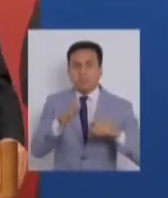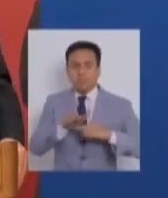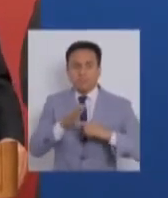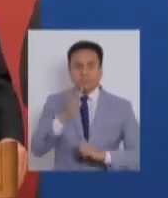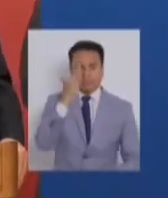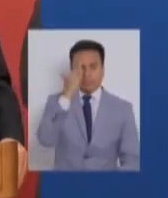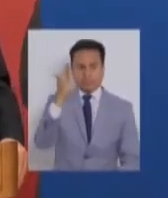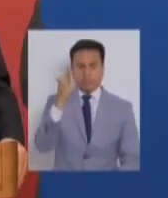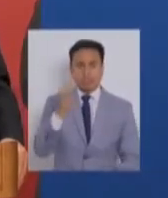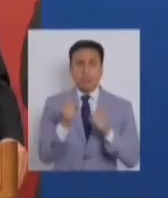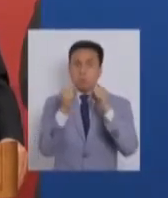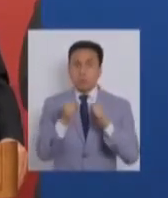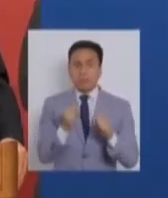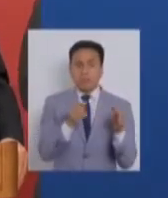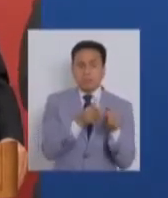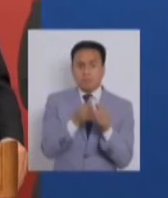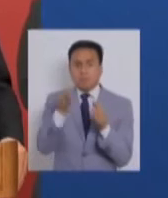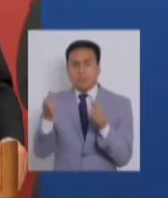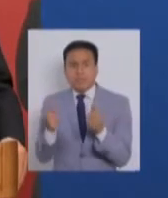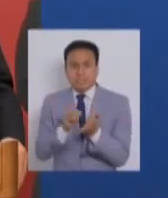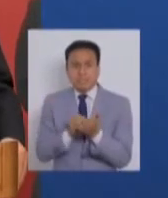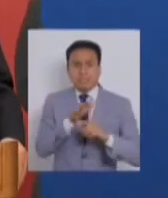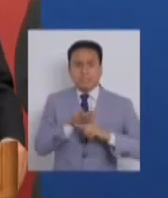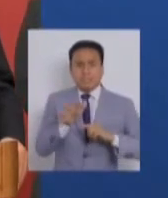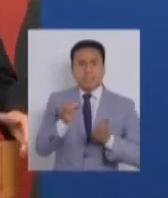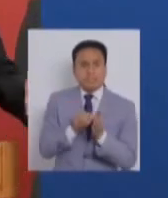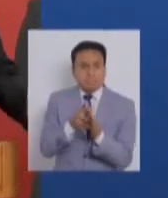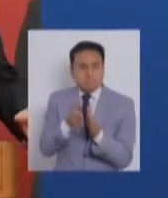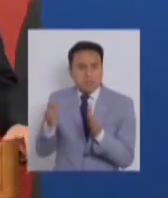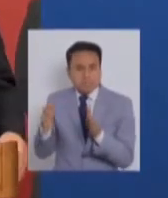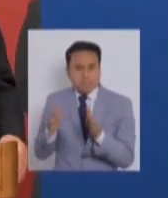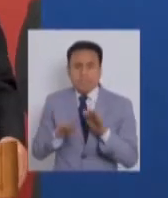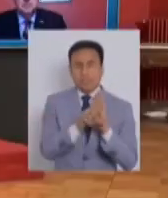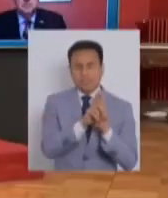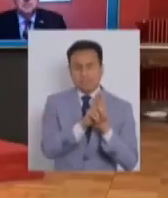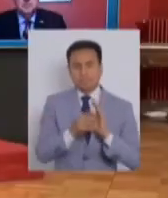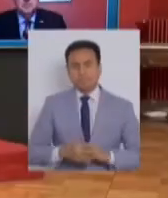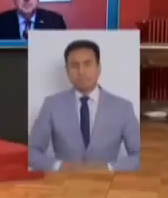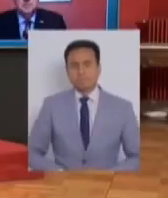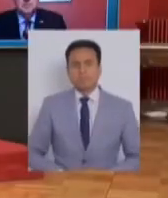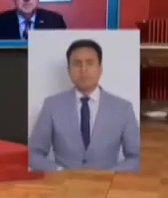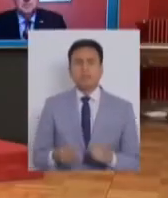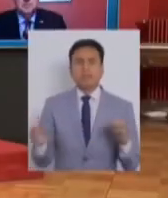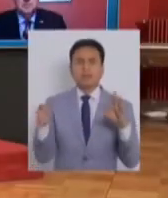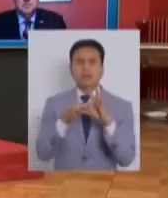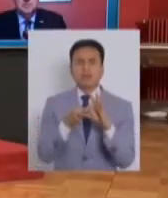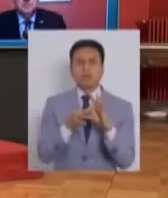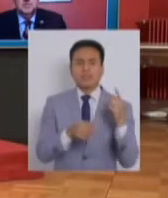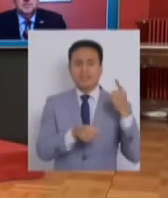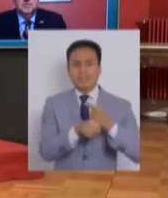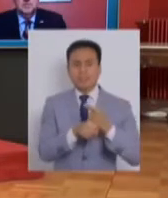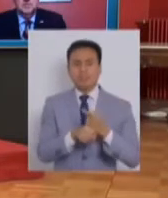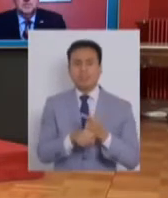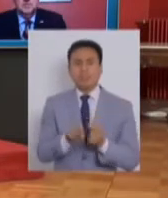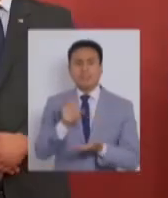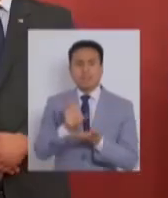pero lo que todo tiende a pensar es que debiese pasar José Antonio Kast y Gabriel Boric a una segunda vuelta. Bueno, bien. Porque en las últimas